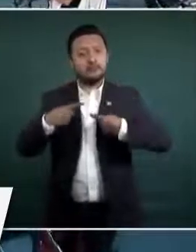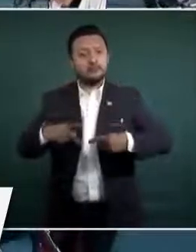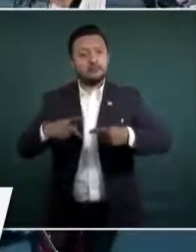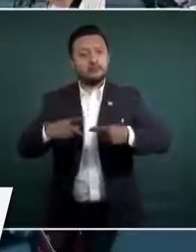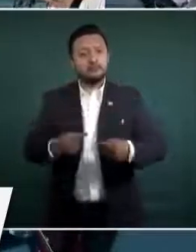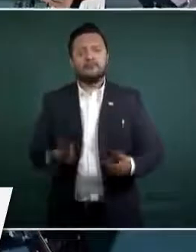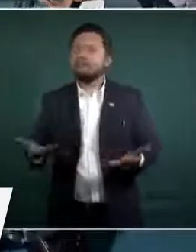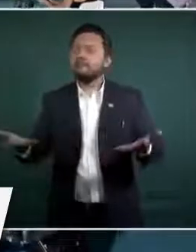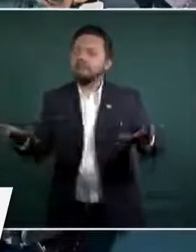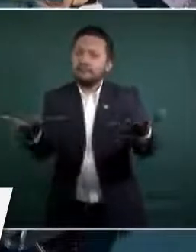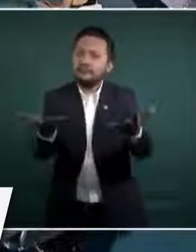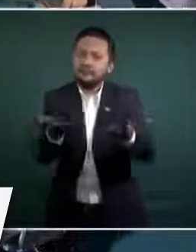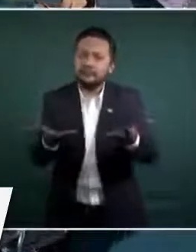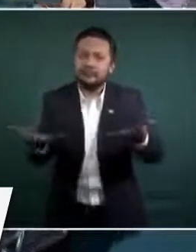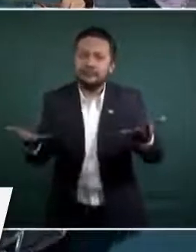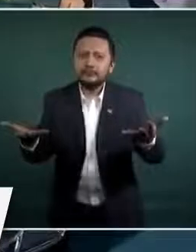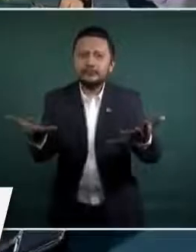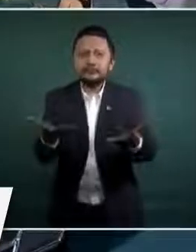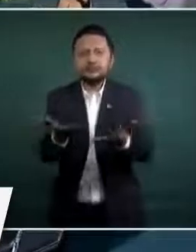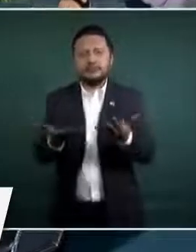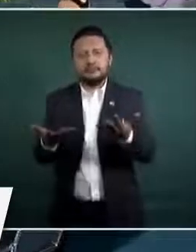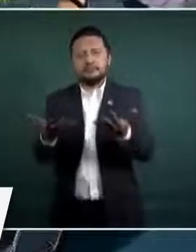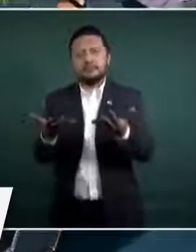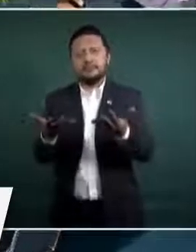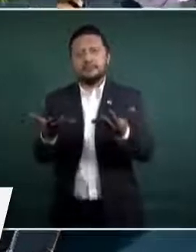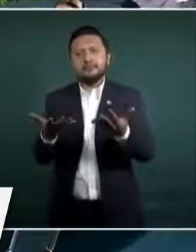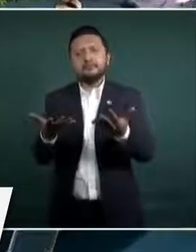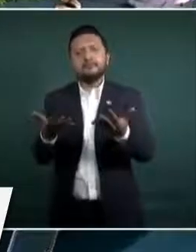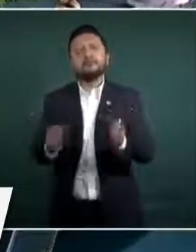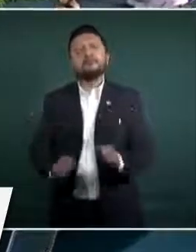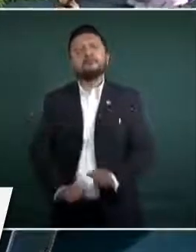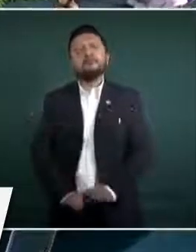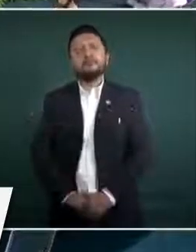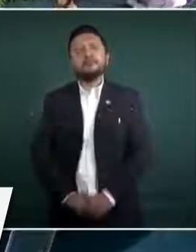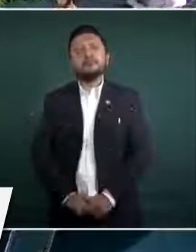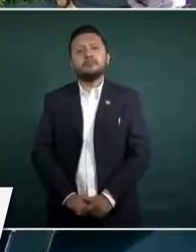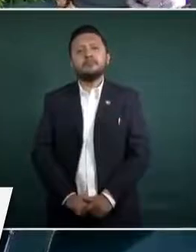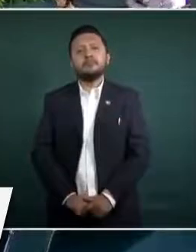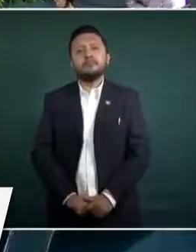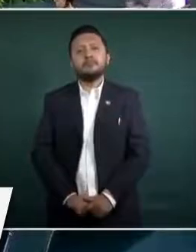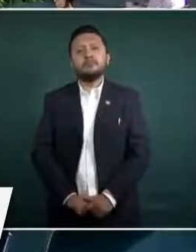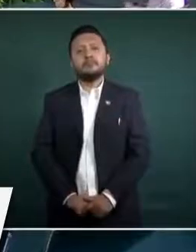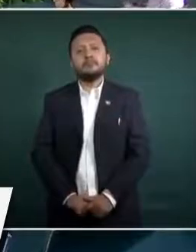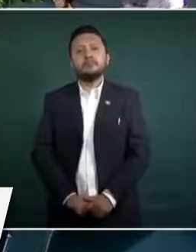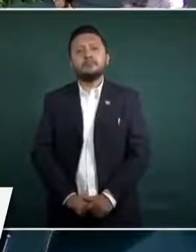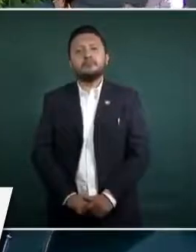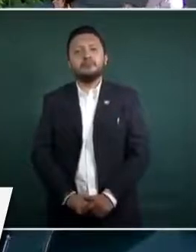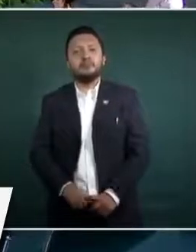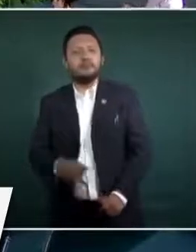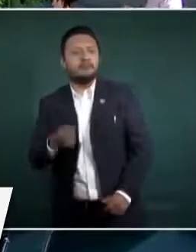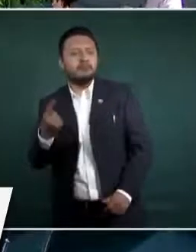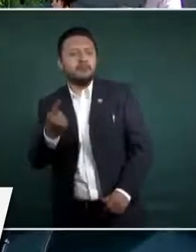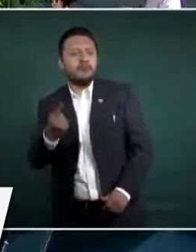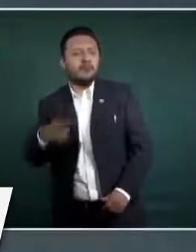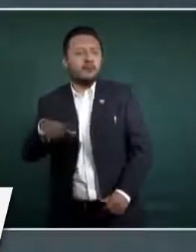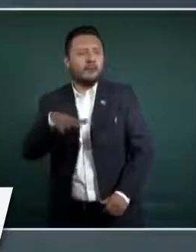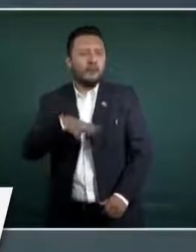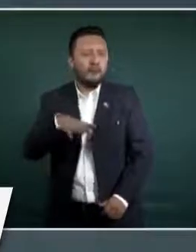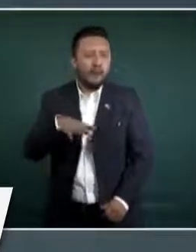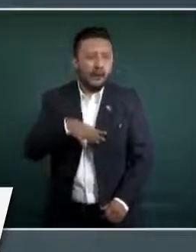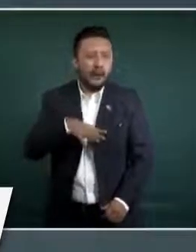se está haciendo ya para garantizar que no se produzcan